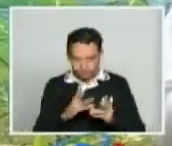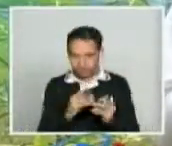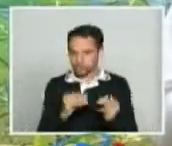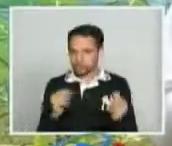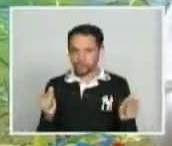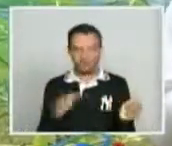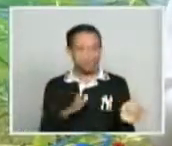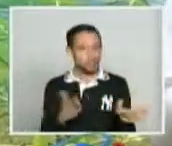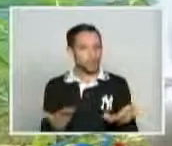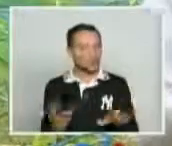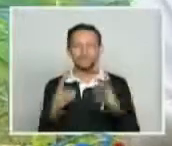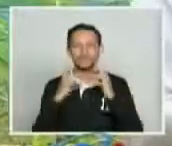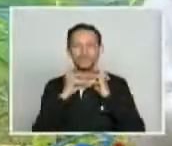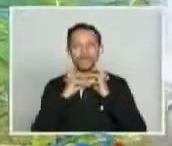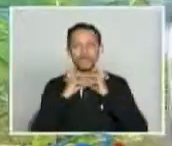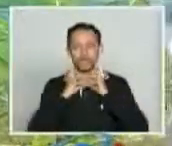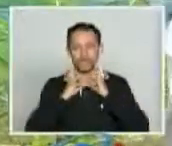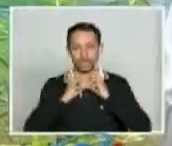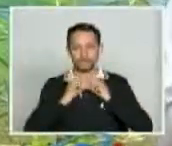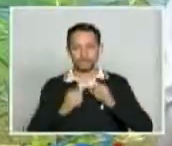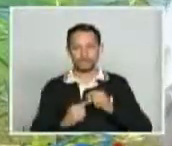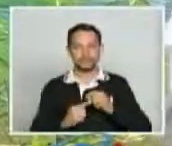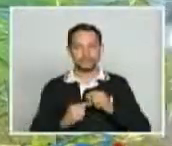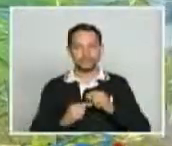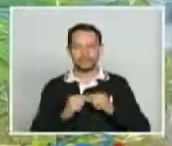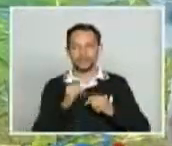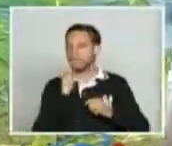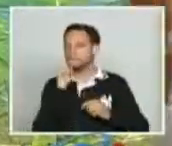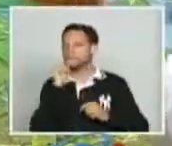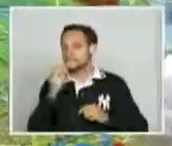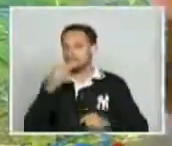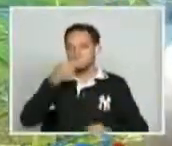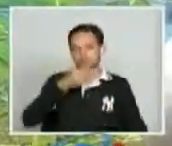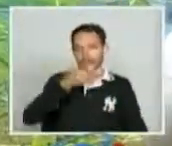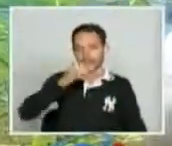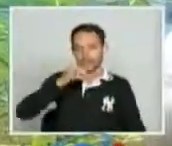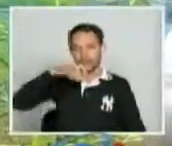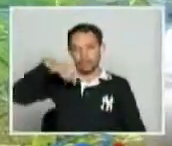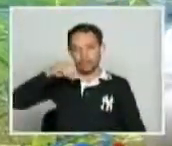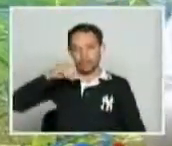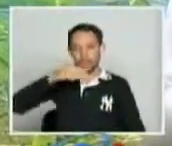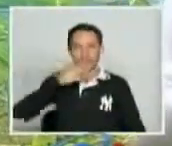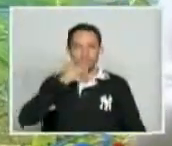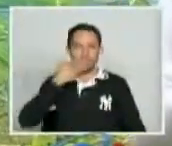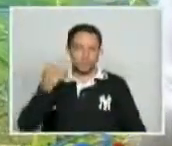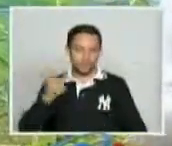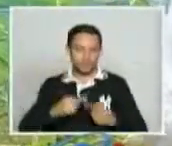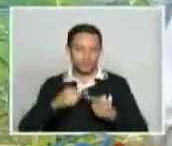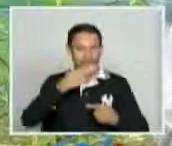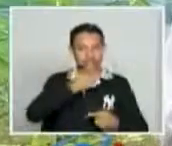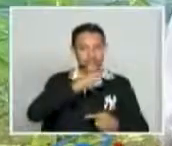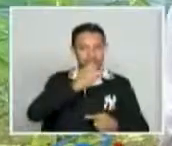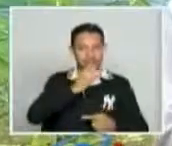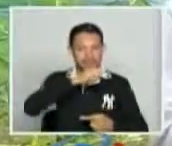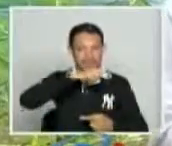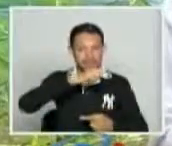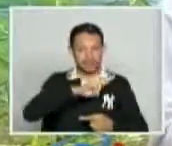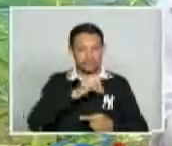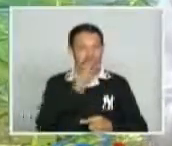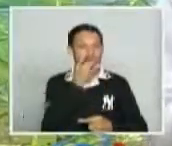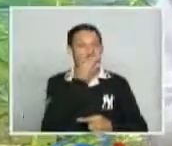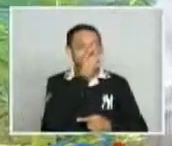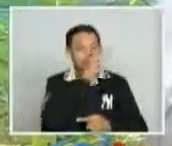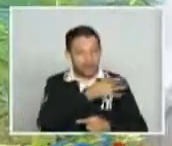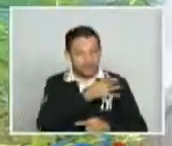pierde su función. Porque es peor tenerlo en hipertiroidismo y es mejor en hipotiroidismo. Entonces, en vez de darle estos medicamentos para